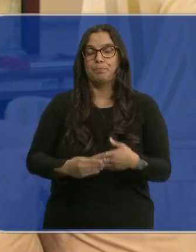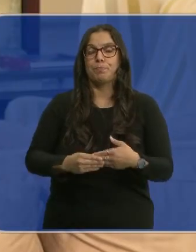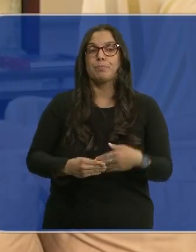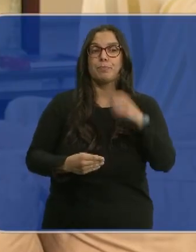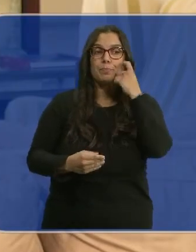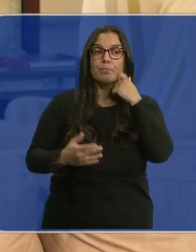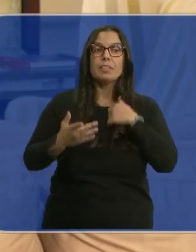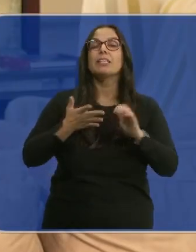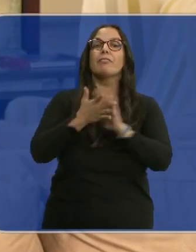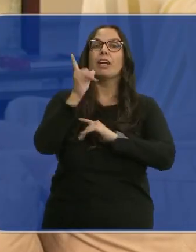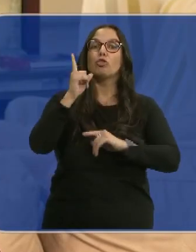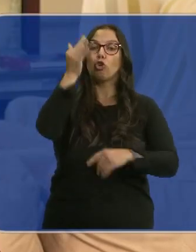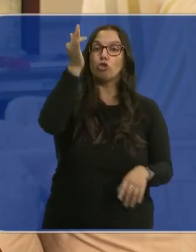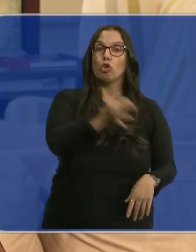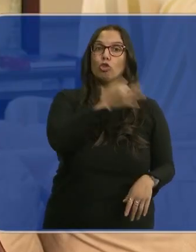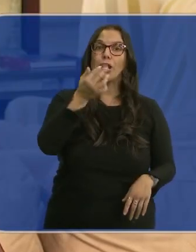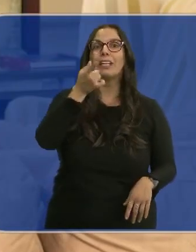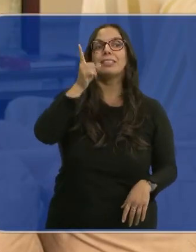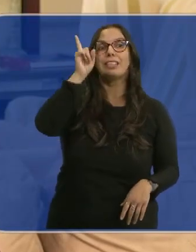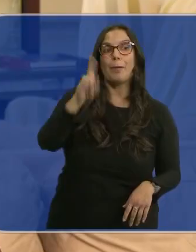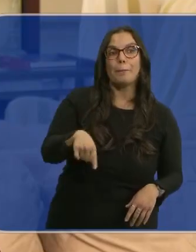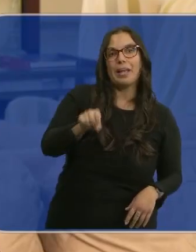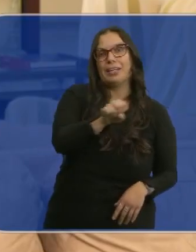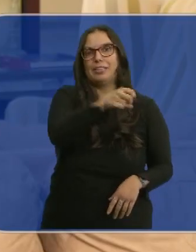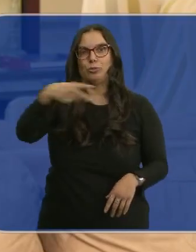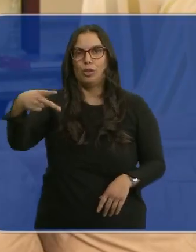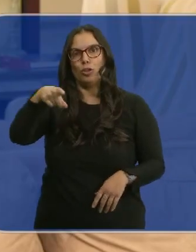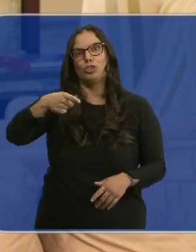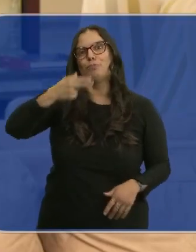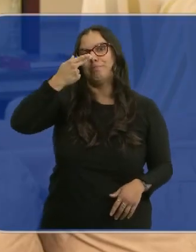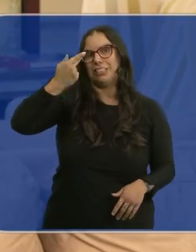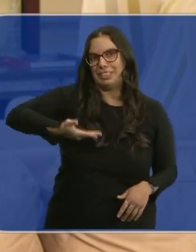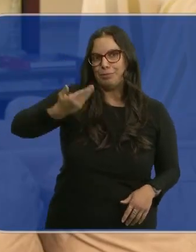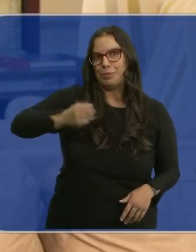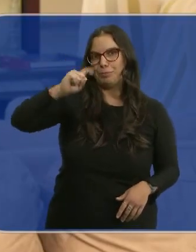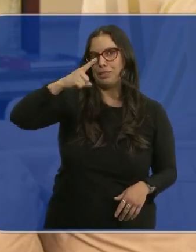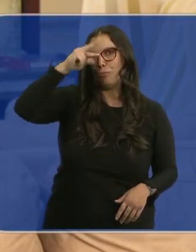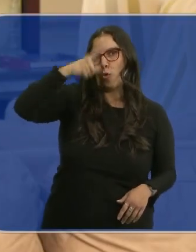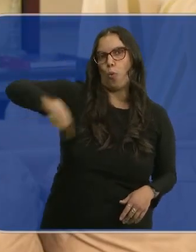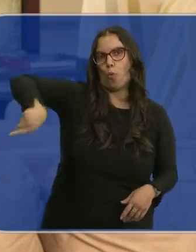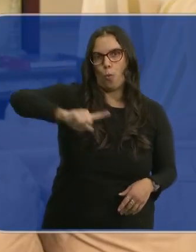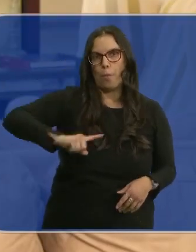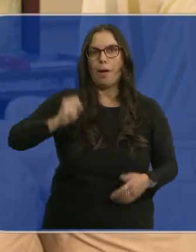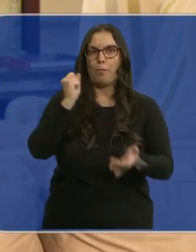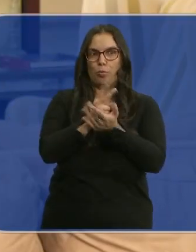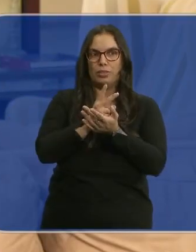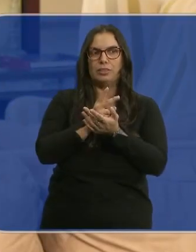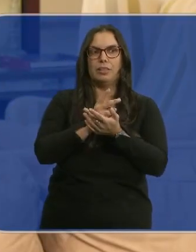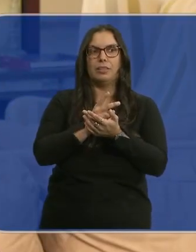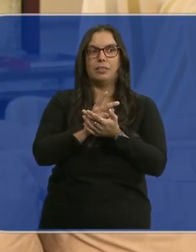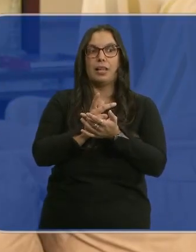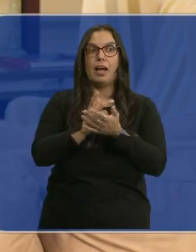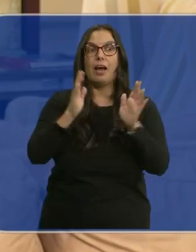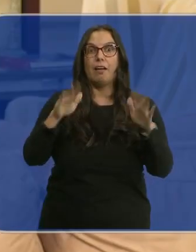no solo en lo que se refiere a producción, sino también en lo que se refiere a rendimiento, que es lo que realmente les preocupa y por lo que apuestan los